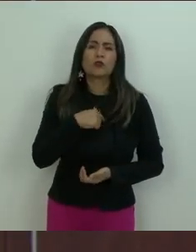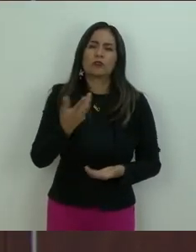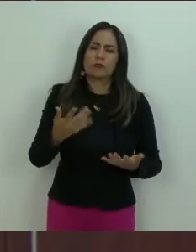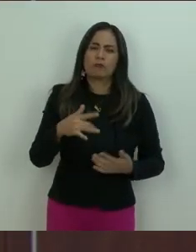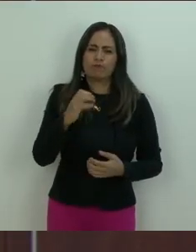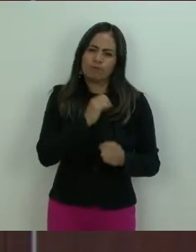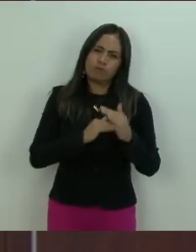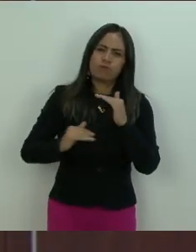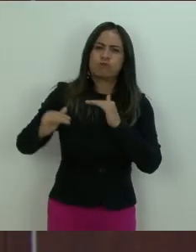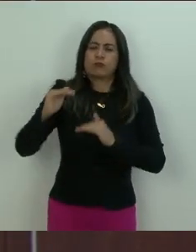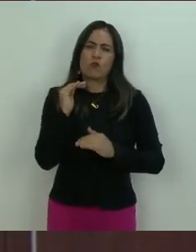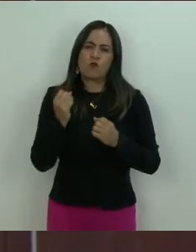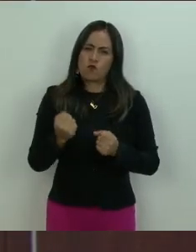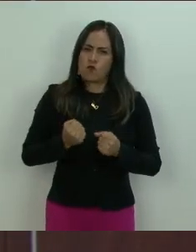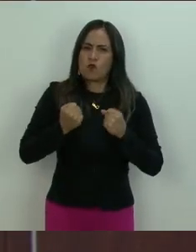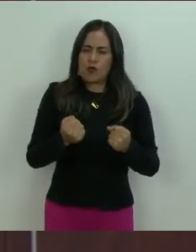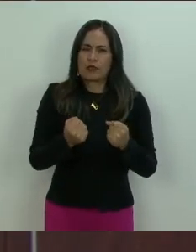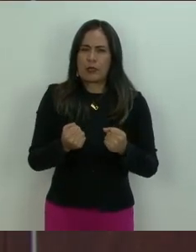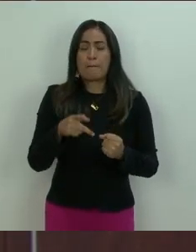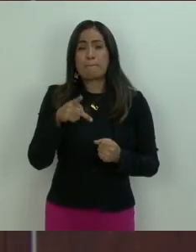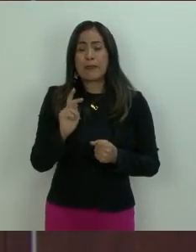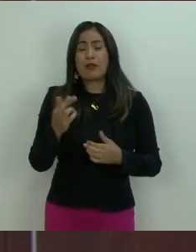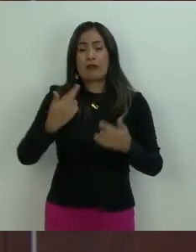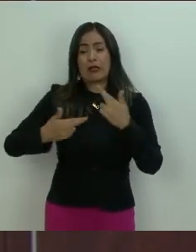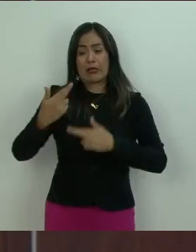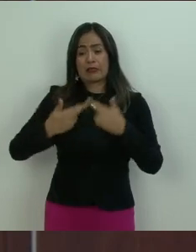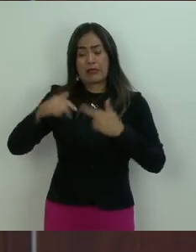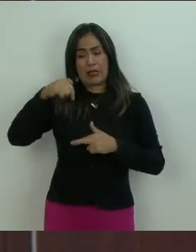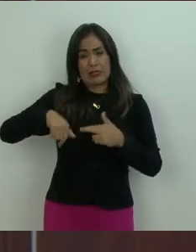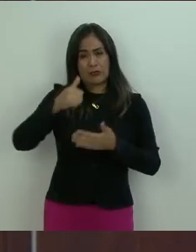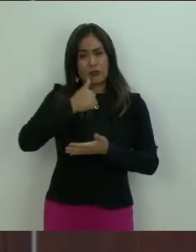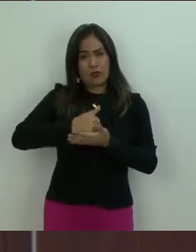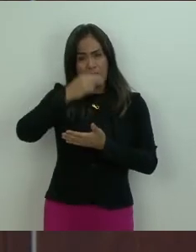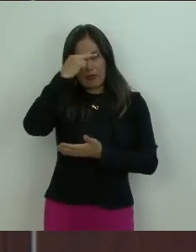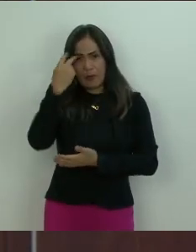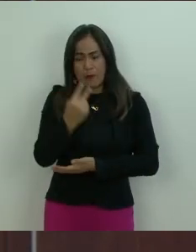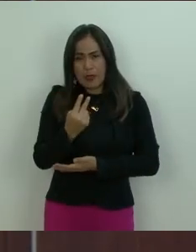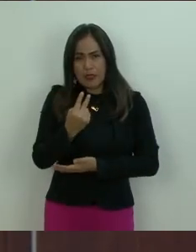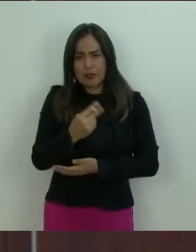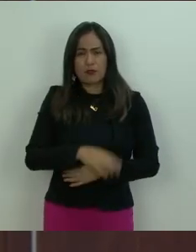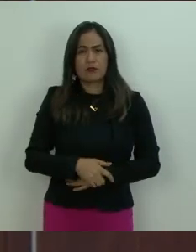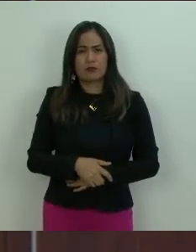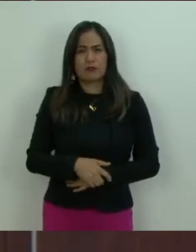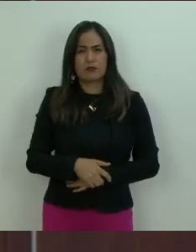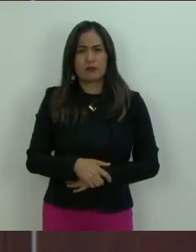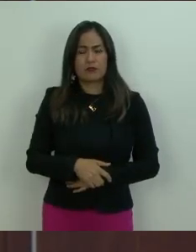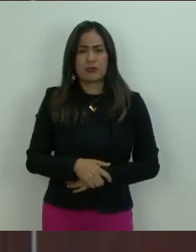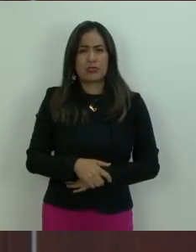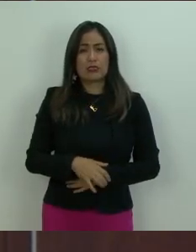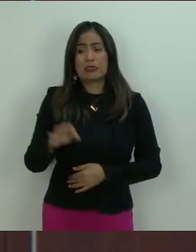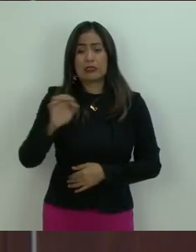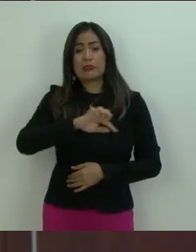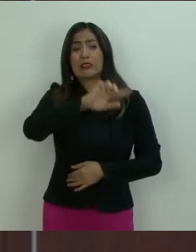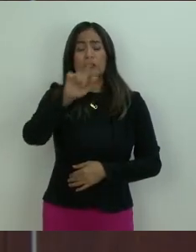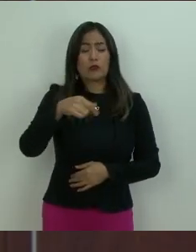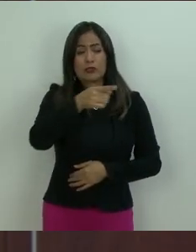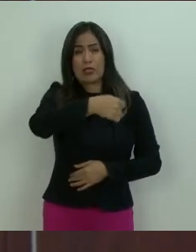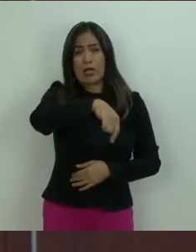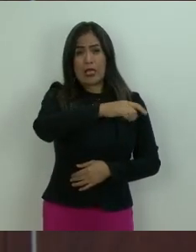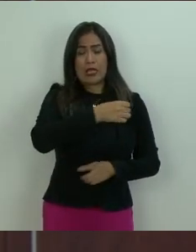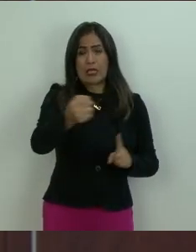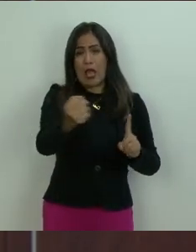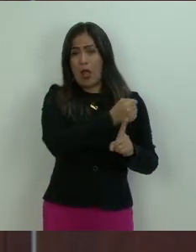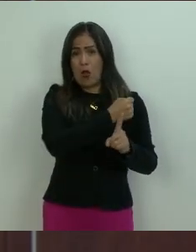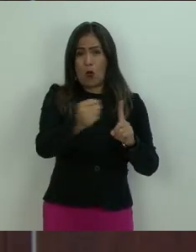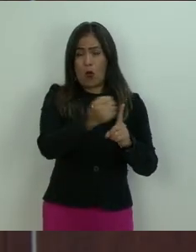empoderar. Y nosotros nos regresamos a la Ciudad de México y a ellas tal vez les den una terrible golpiza por